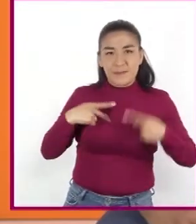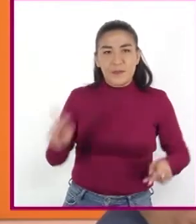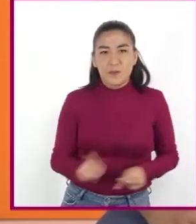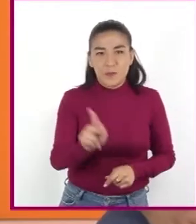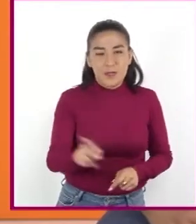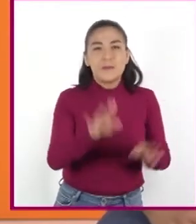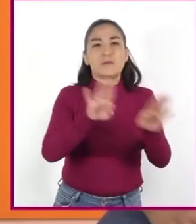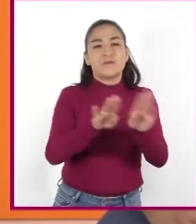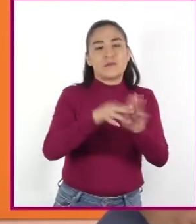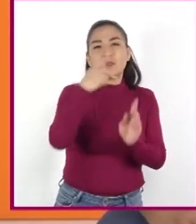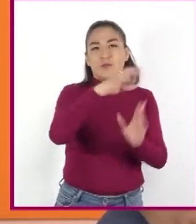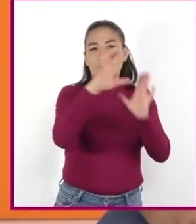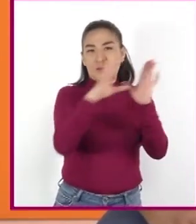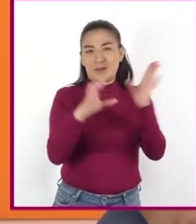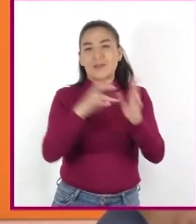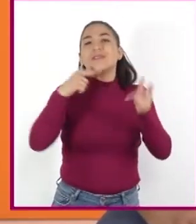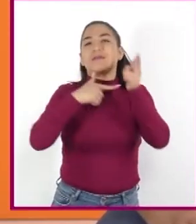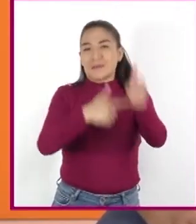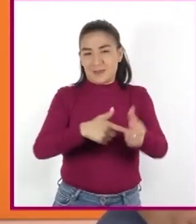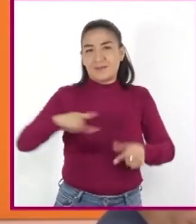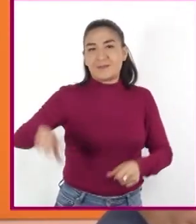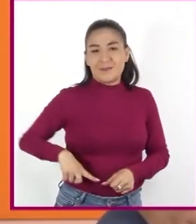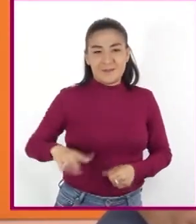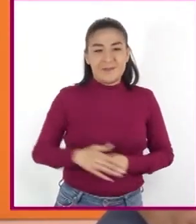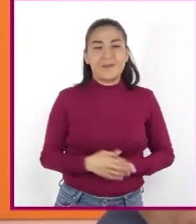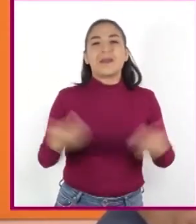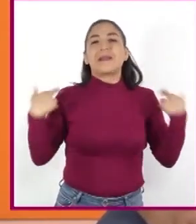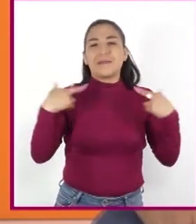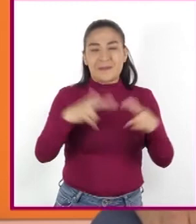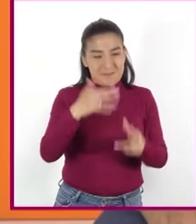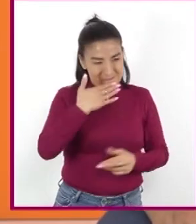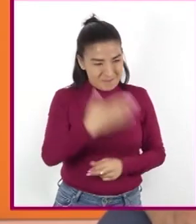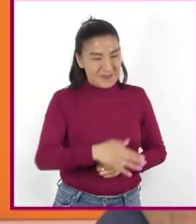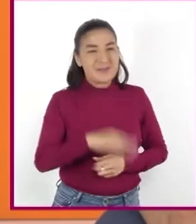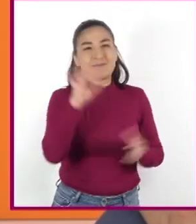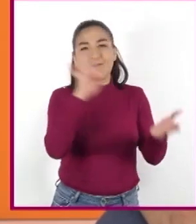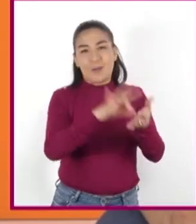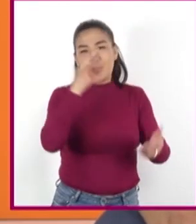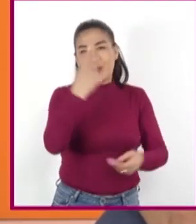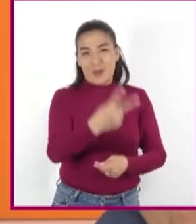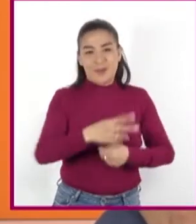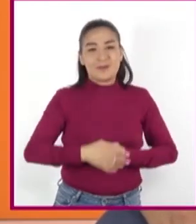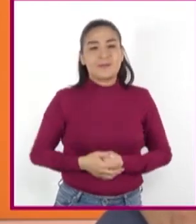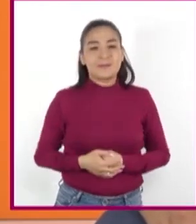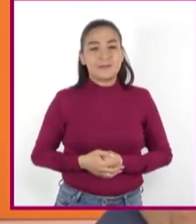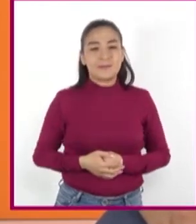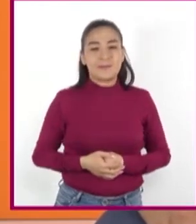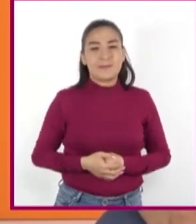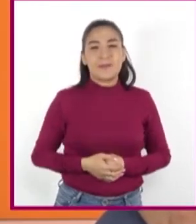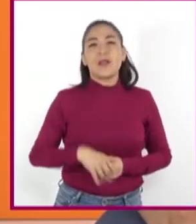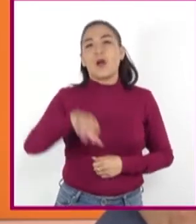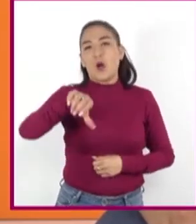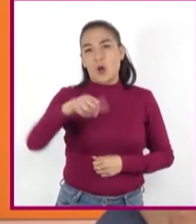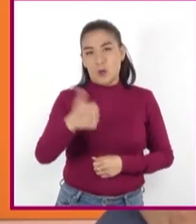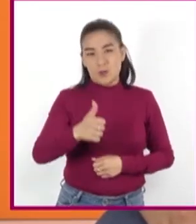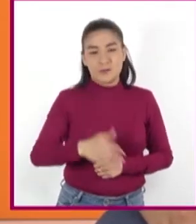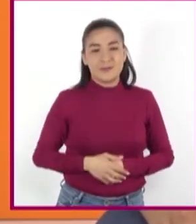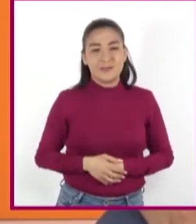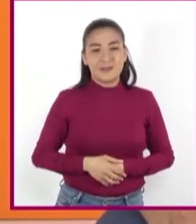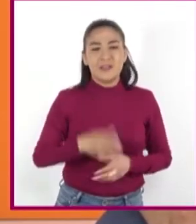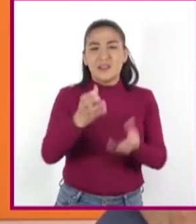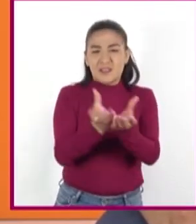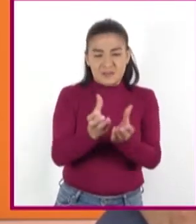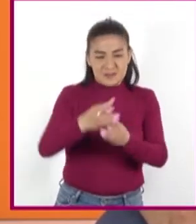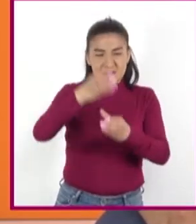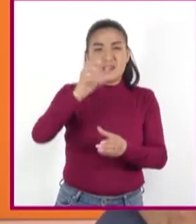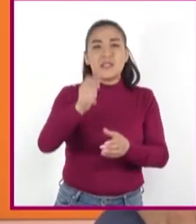rigen. Muy bien, maestra. Le pongo sus 2 puntos. Objeto 11. Frasco